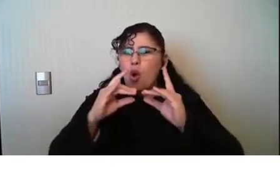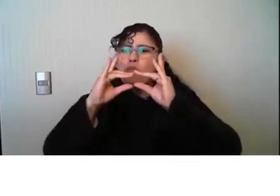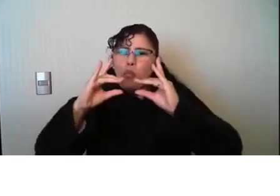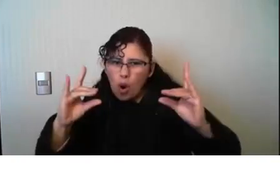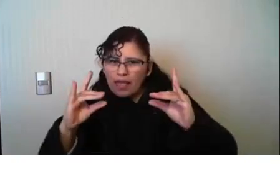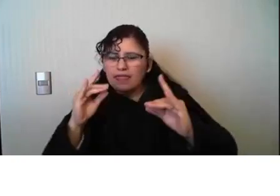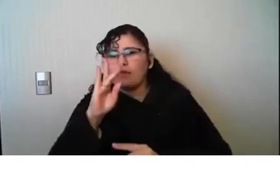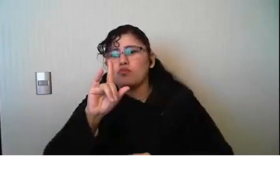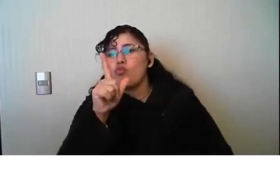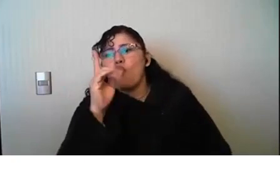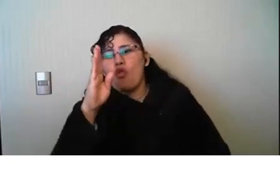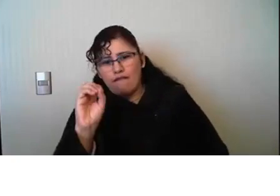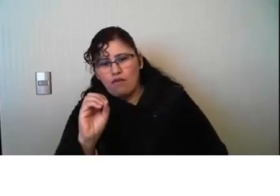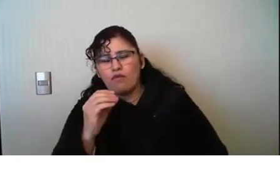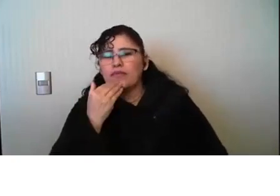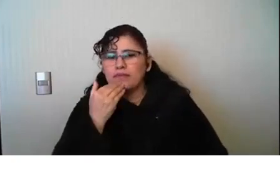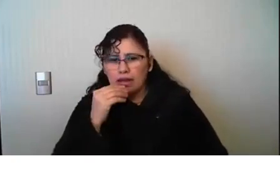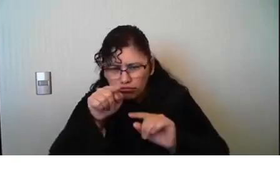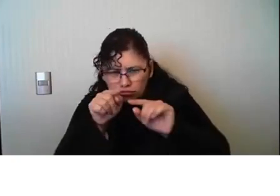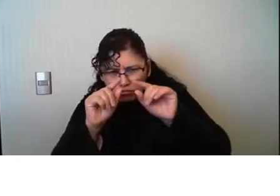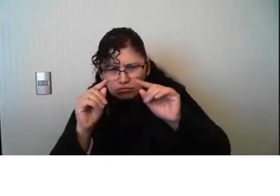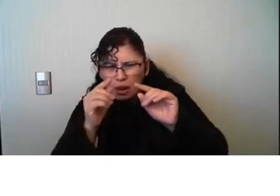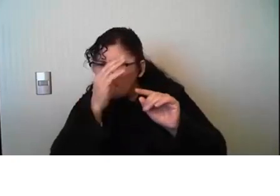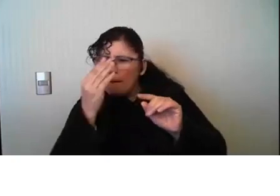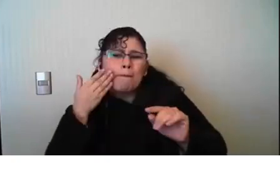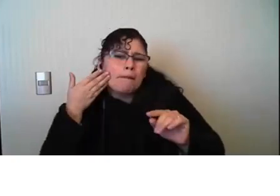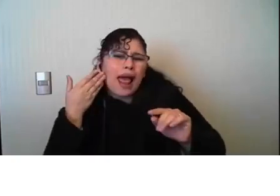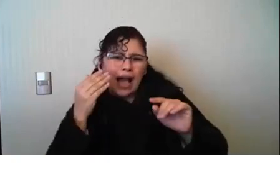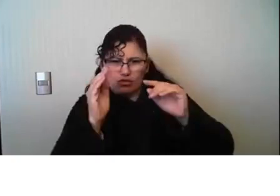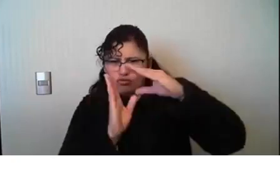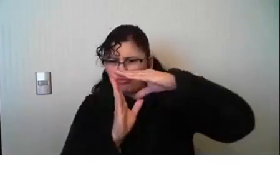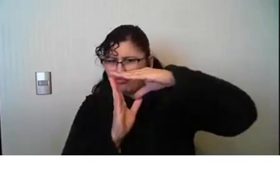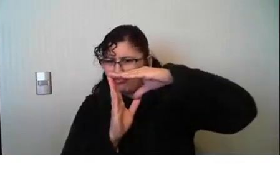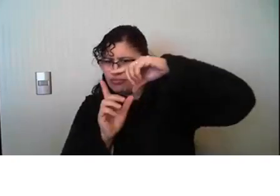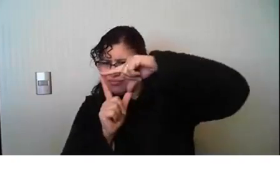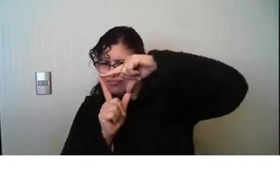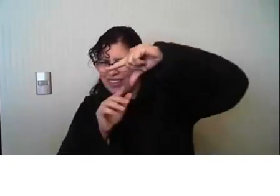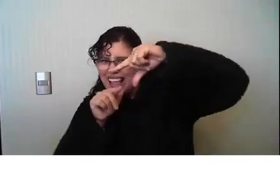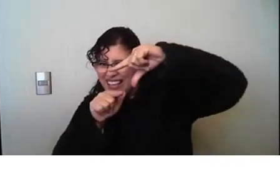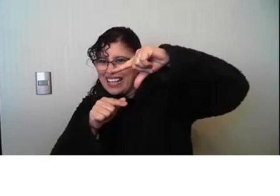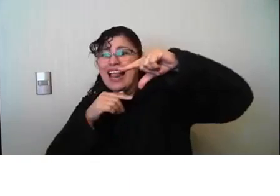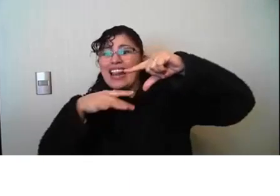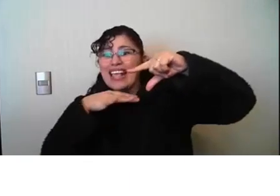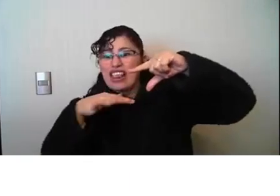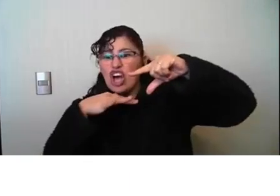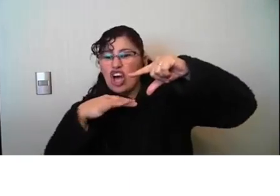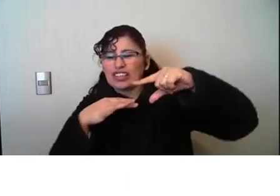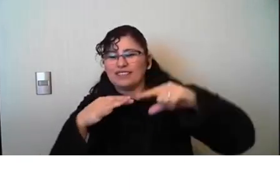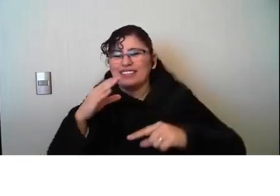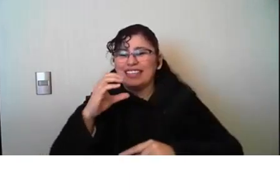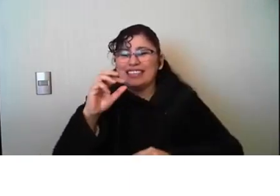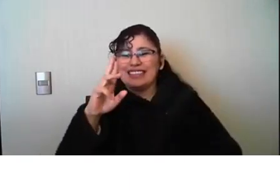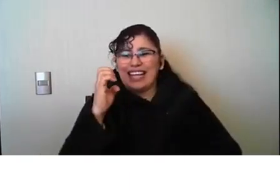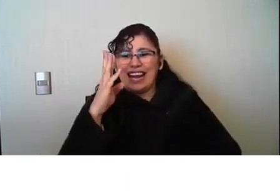Un espacio, cierto, acá en color blanco, un espacio hueco donde circula líquido cerebroespinal y que corresponde al